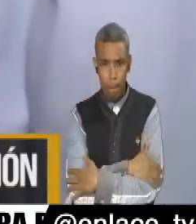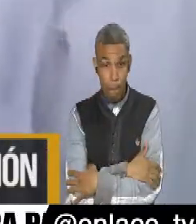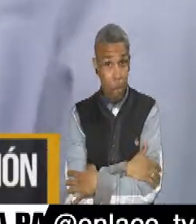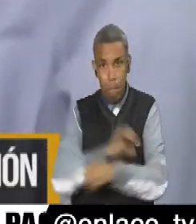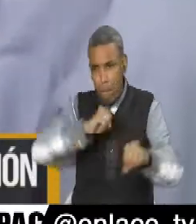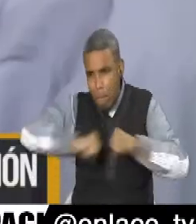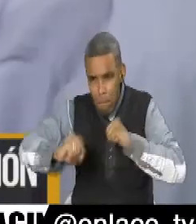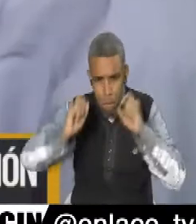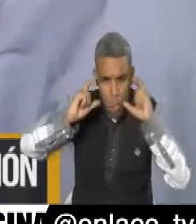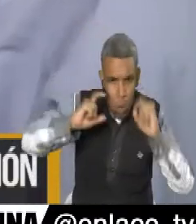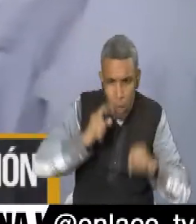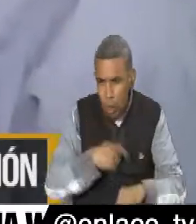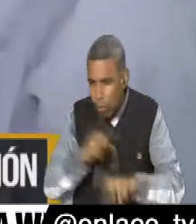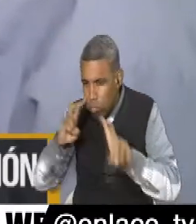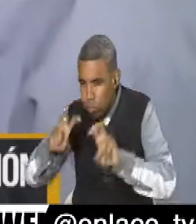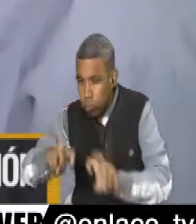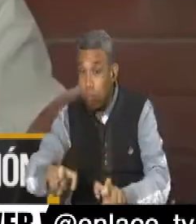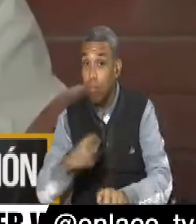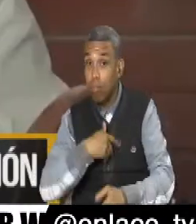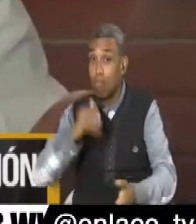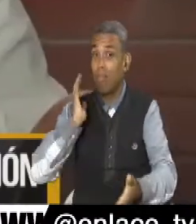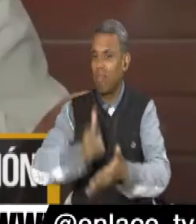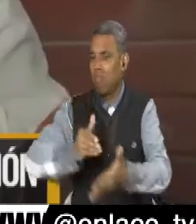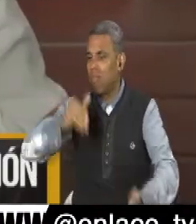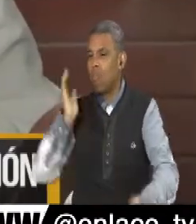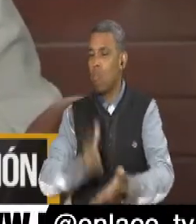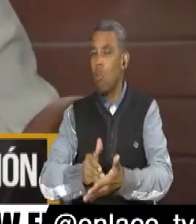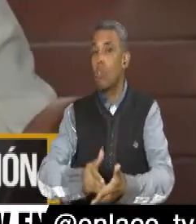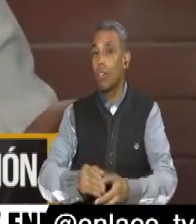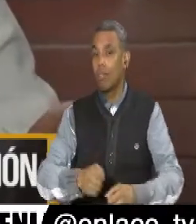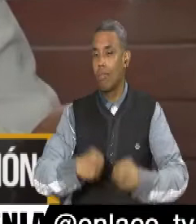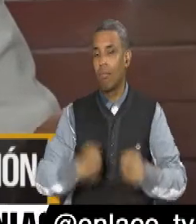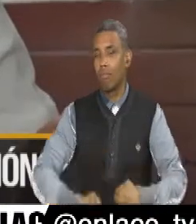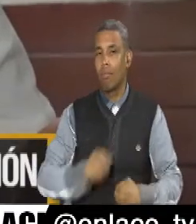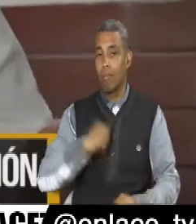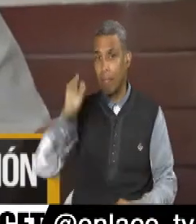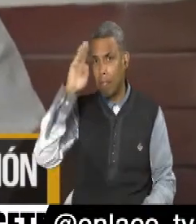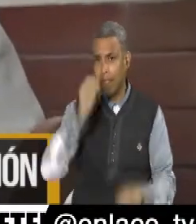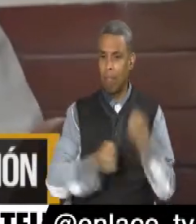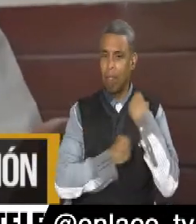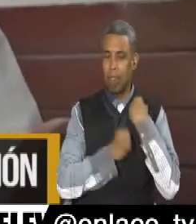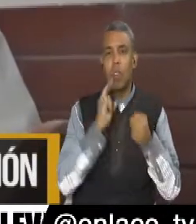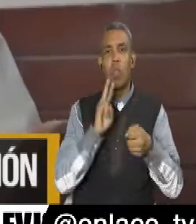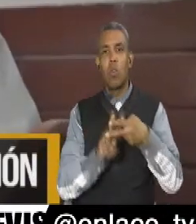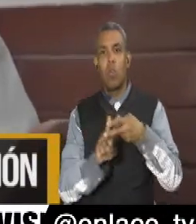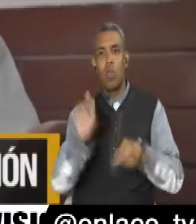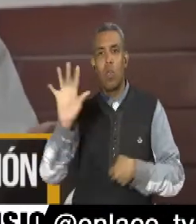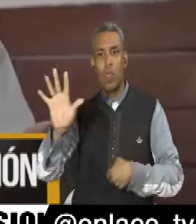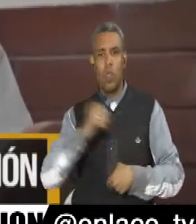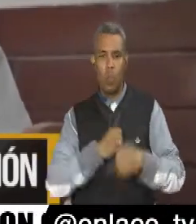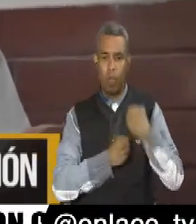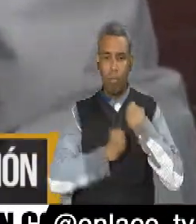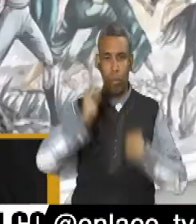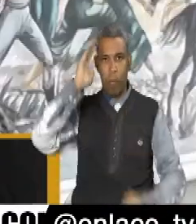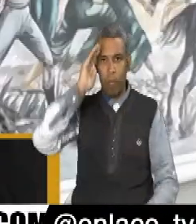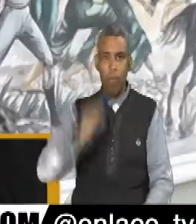también forman parte del balance de operaciones del primer semestre adelantadas por la Quinta Brigada del Ejército en esta zona del país. Hemos